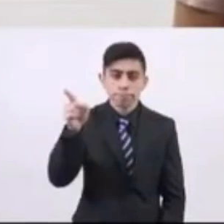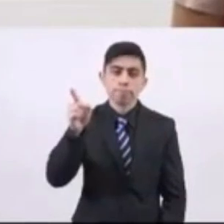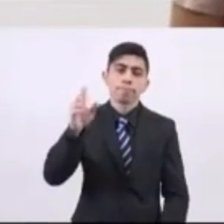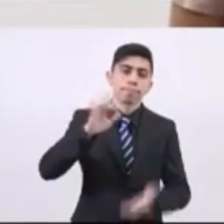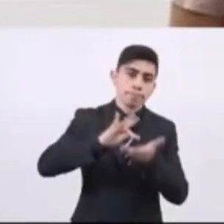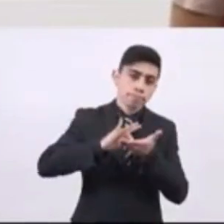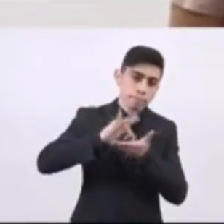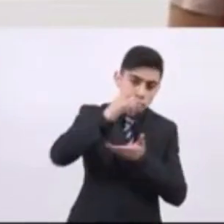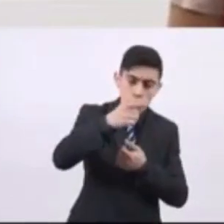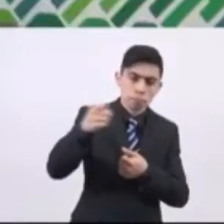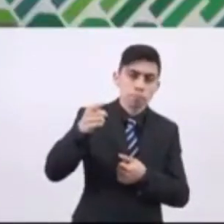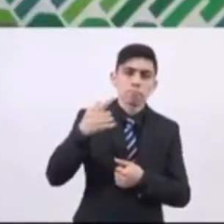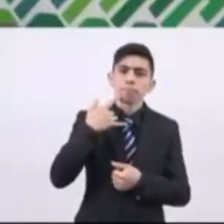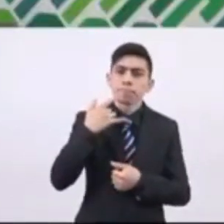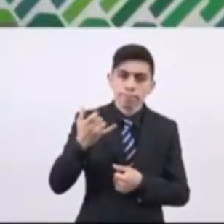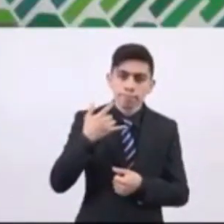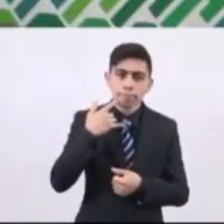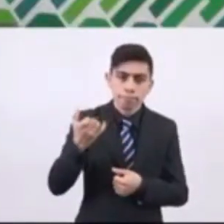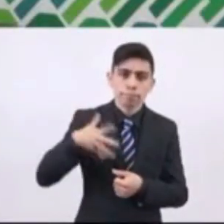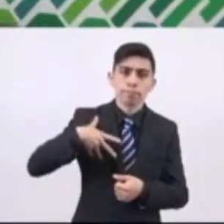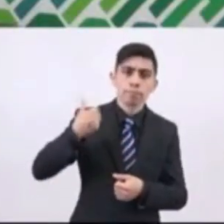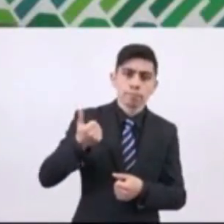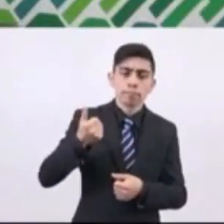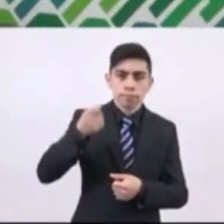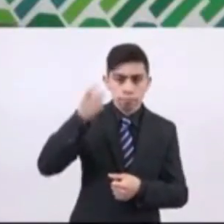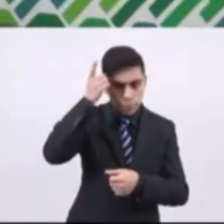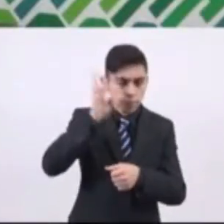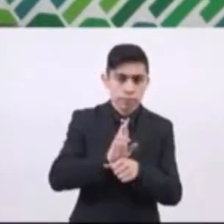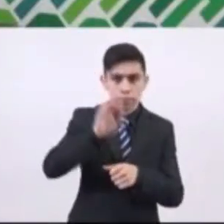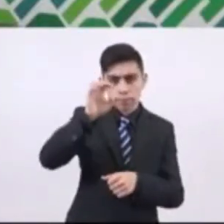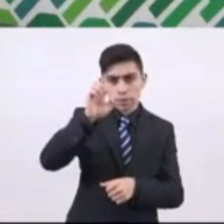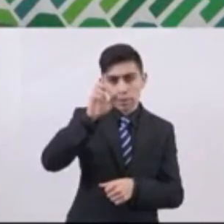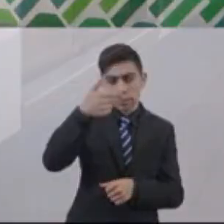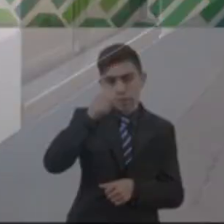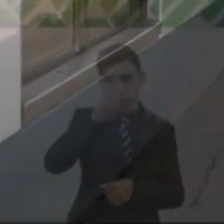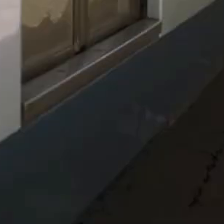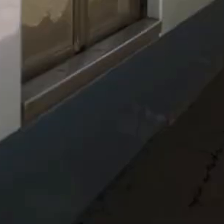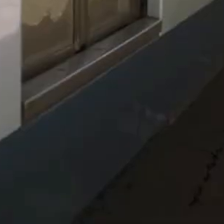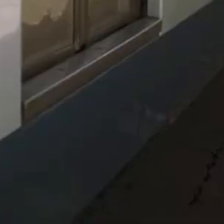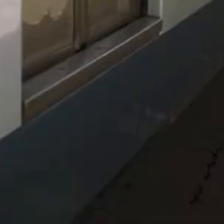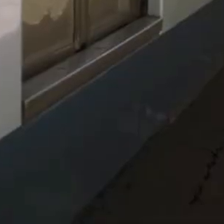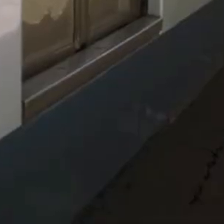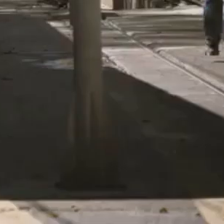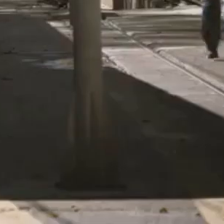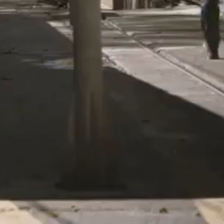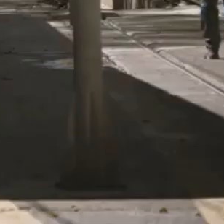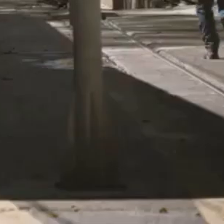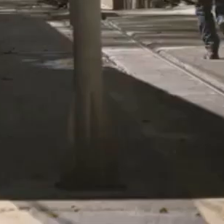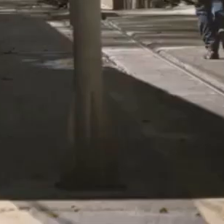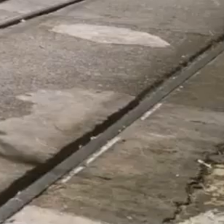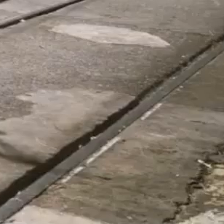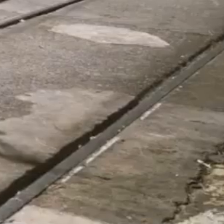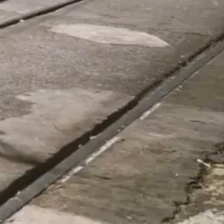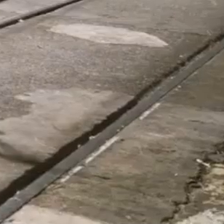ocupado por Guillermo Calderón Aguilera, mismo que cuenta con una amplia experiencia laboral en sistemas de transporte. Y este es el mismo